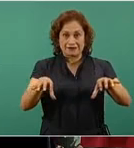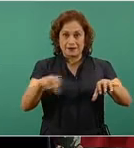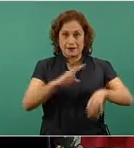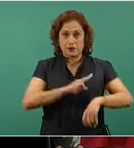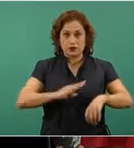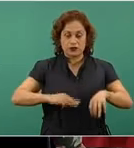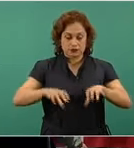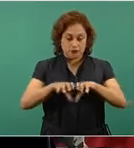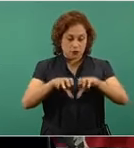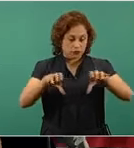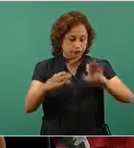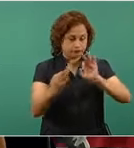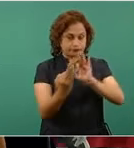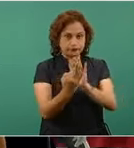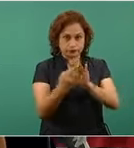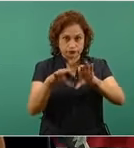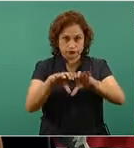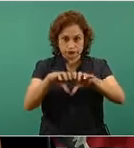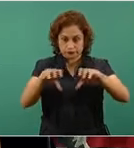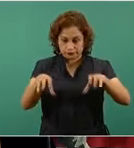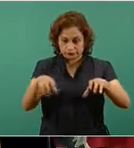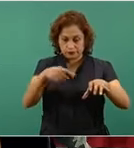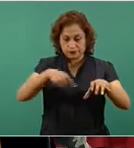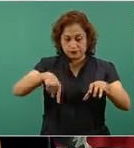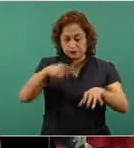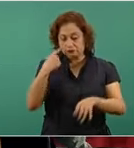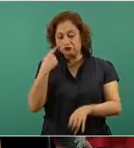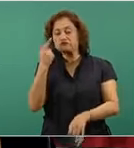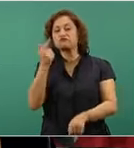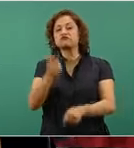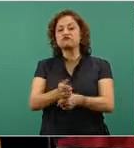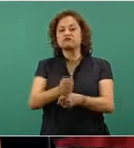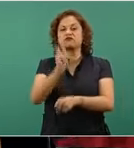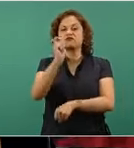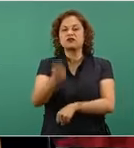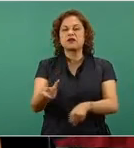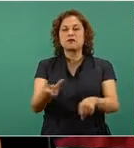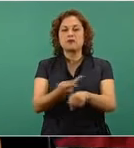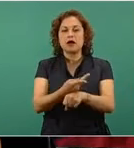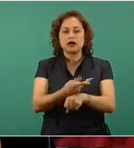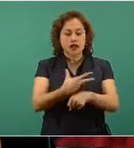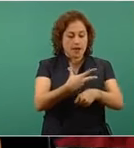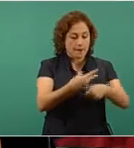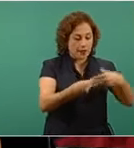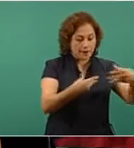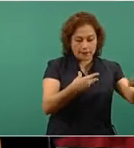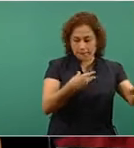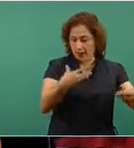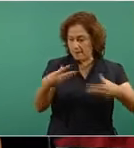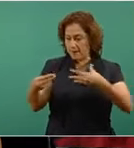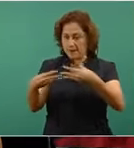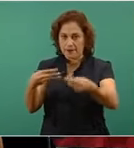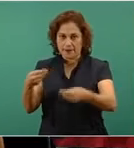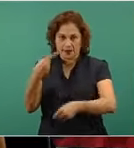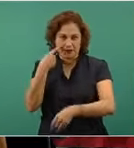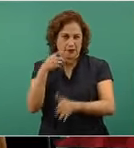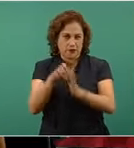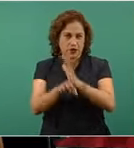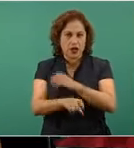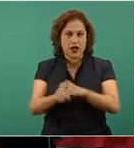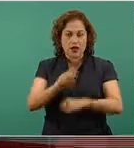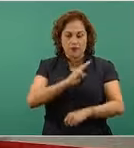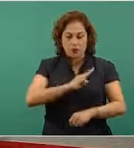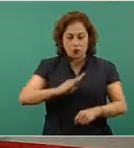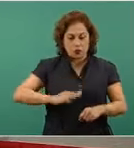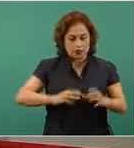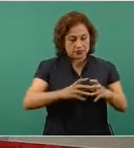adyacentes, con respecto a cómo se está comportando la epidemia. Cuando un municipio tiene índices epidémicos